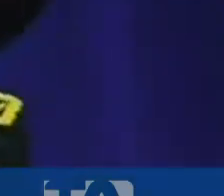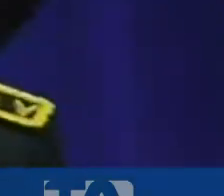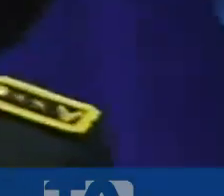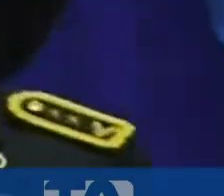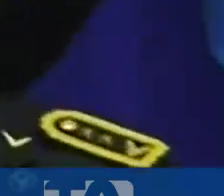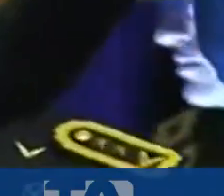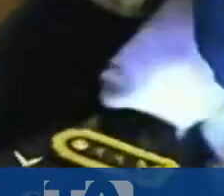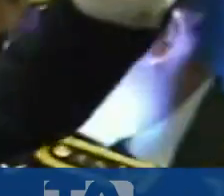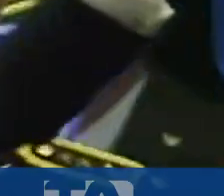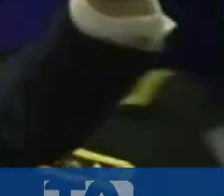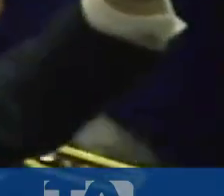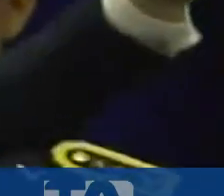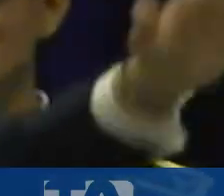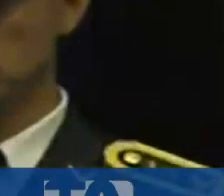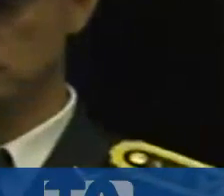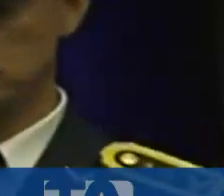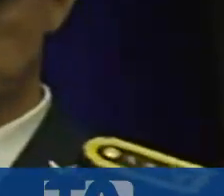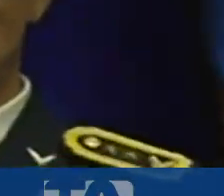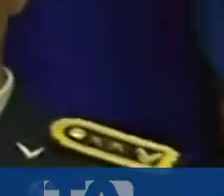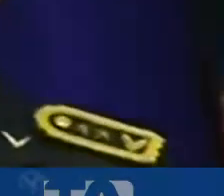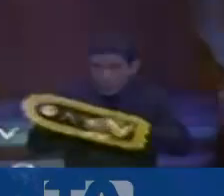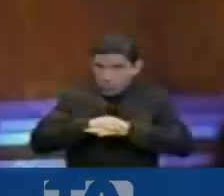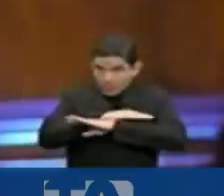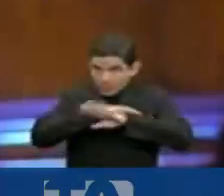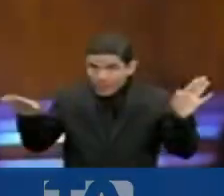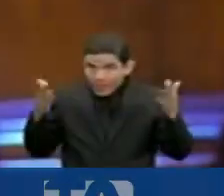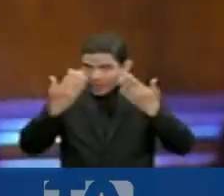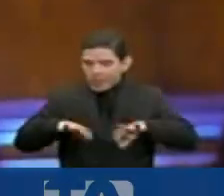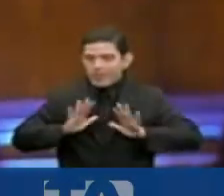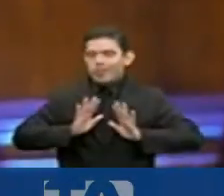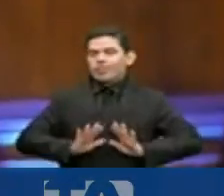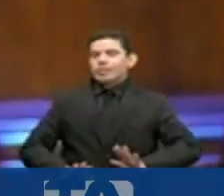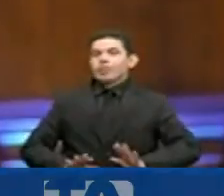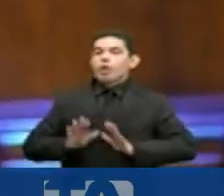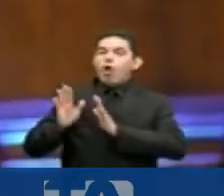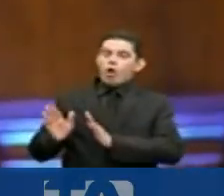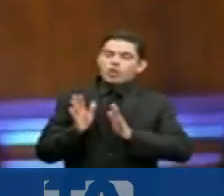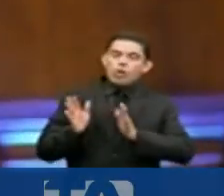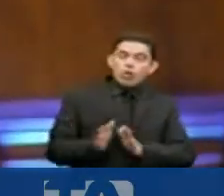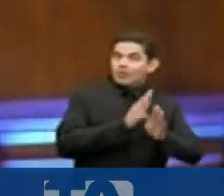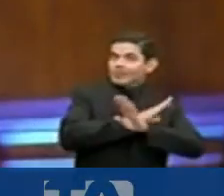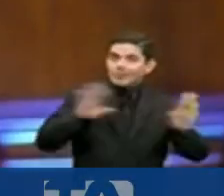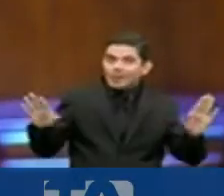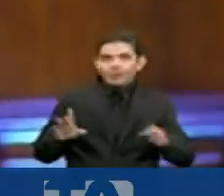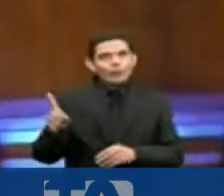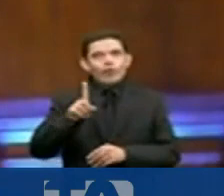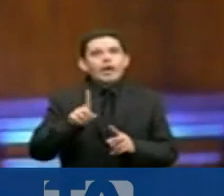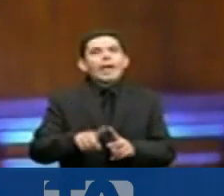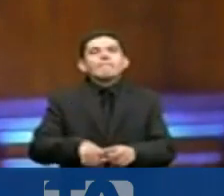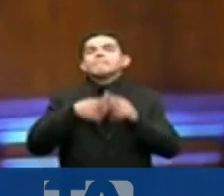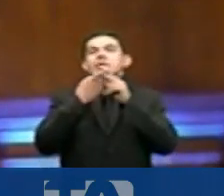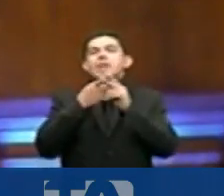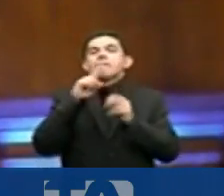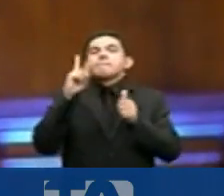la calidad de los servicios públicos y la economía de las familias. Poner en orden la economía del Estado es